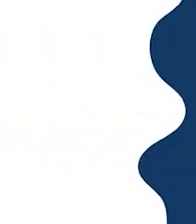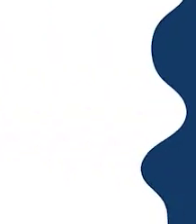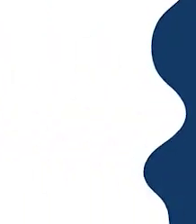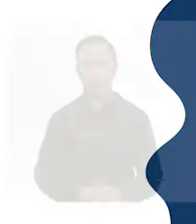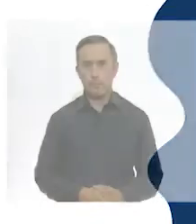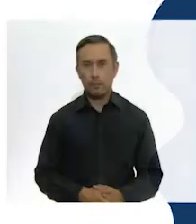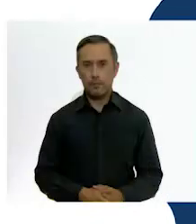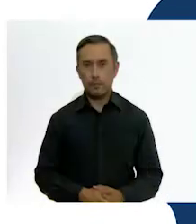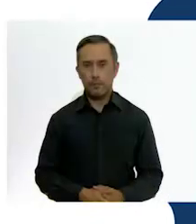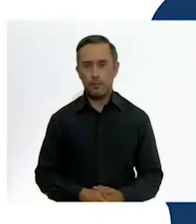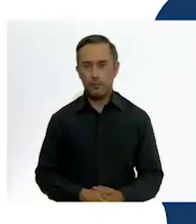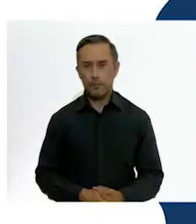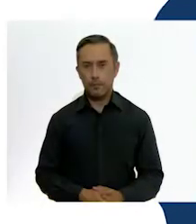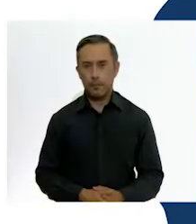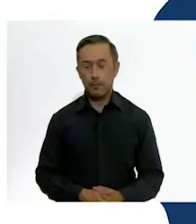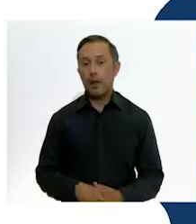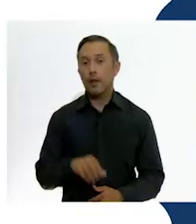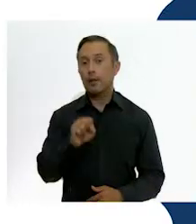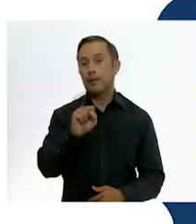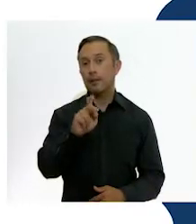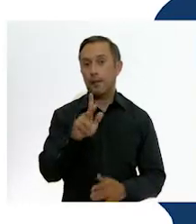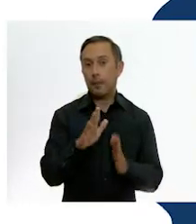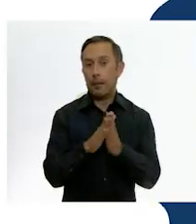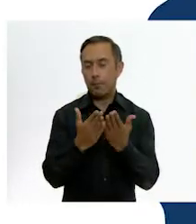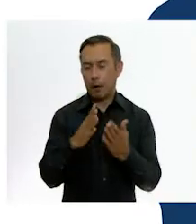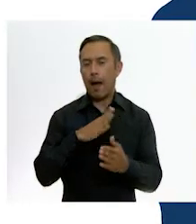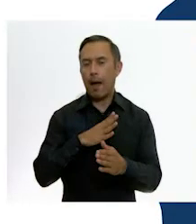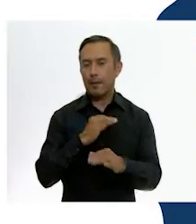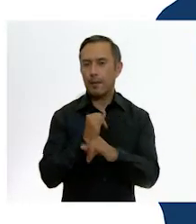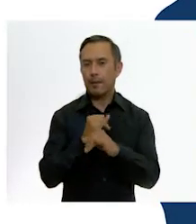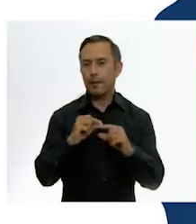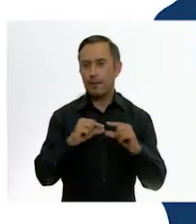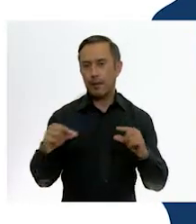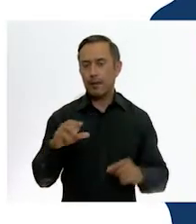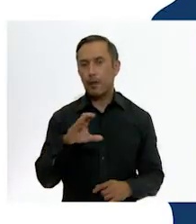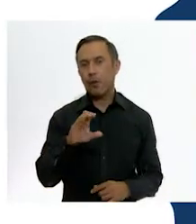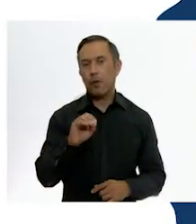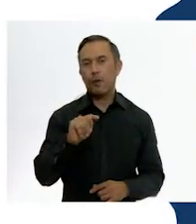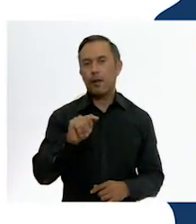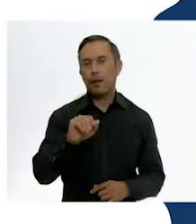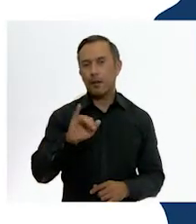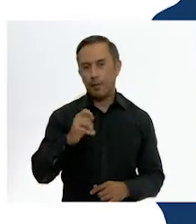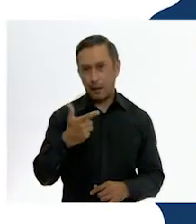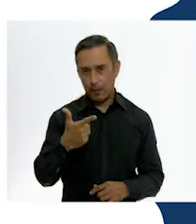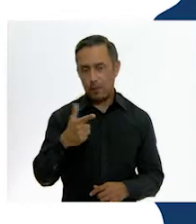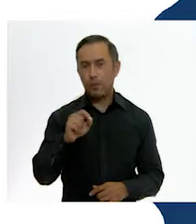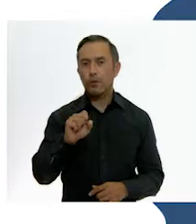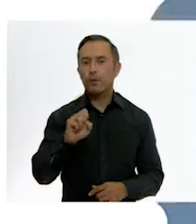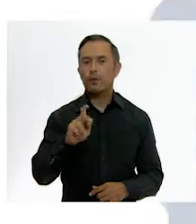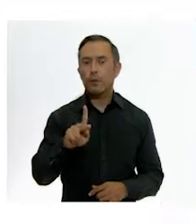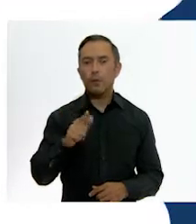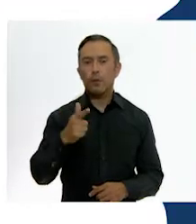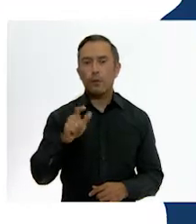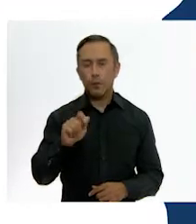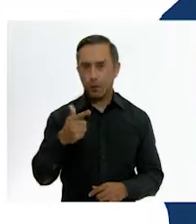también puedes encontrar los libros de texto en la página con al itec punto punto gob.mx